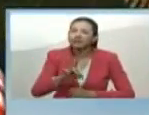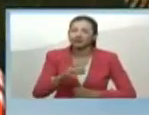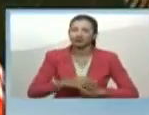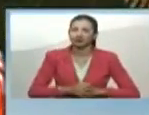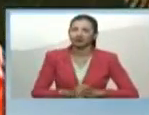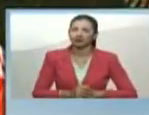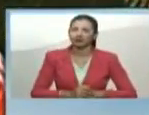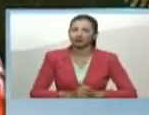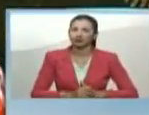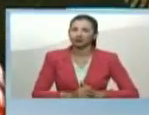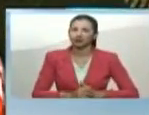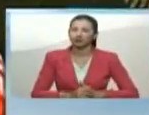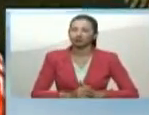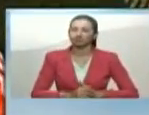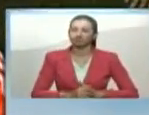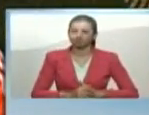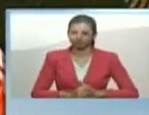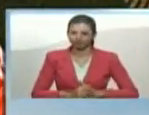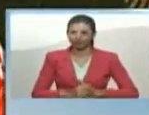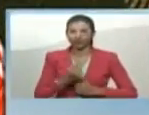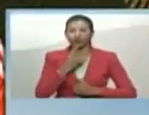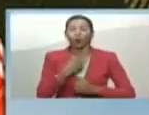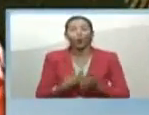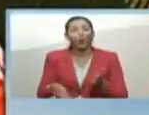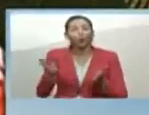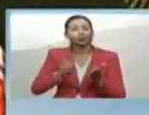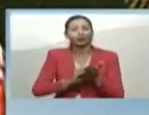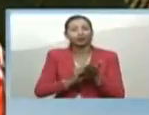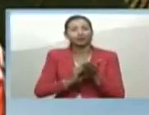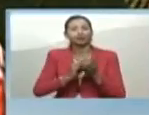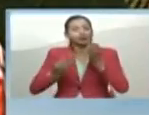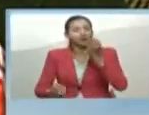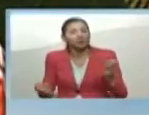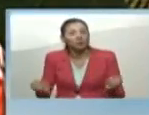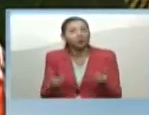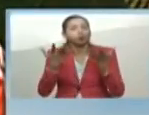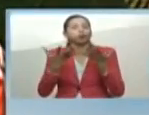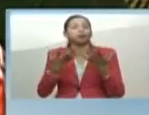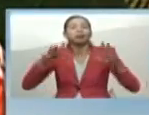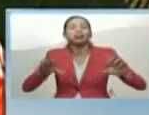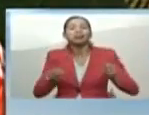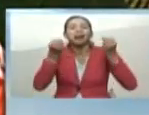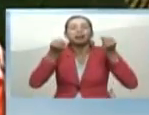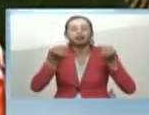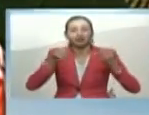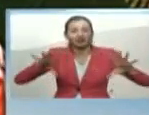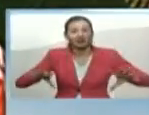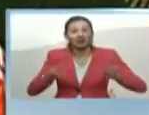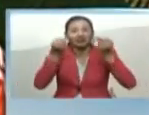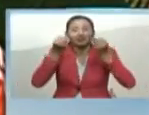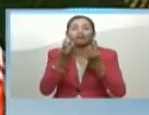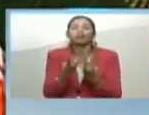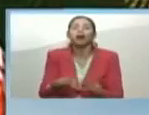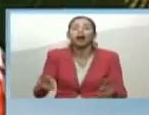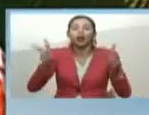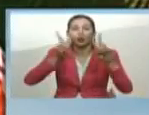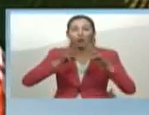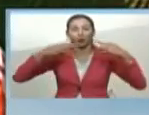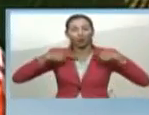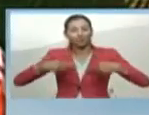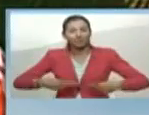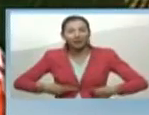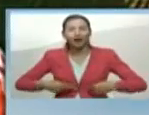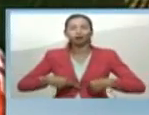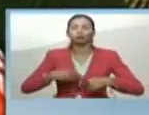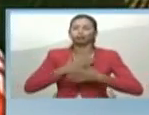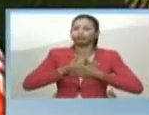visibilización por eso que decía retomemos un Renacimiento de los valores hablo yo del valor del humanismo de la sensibilidad de